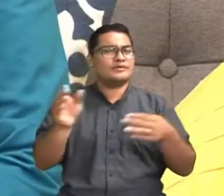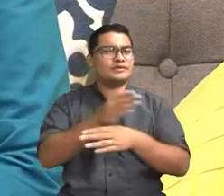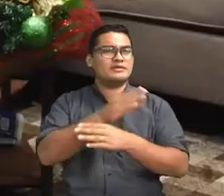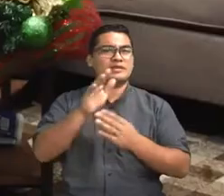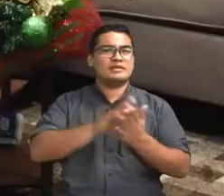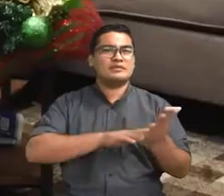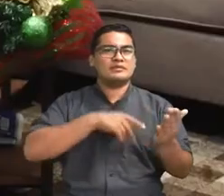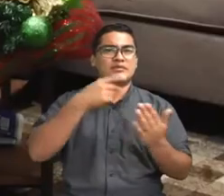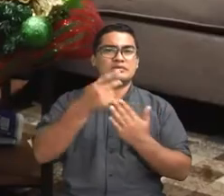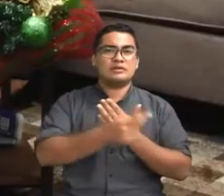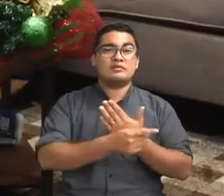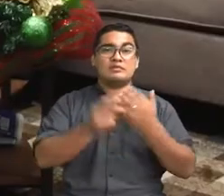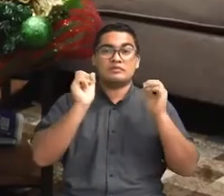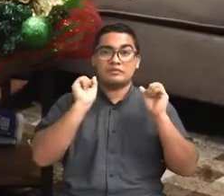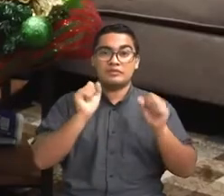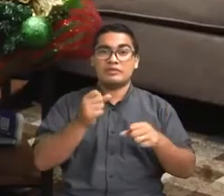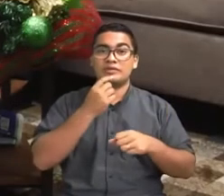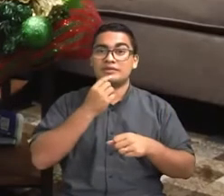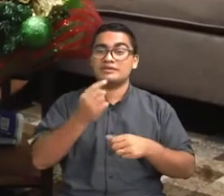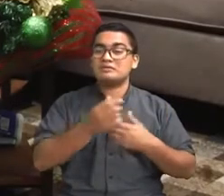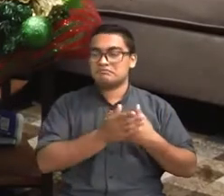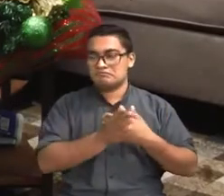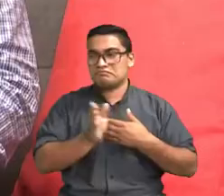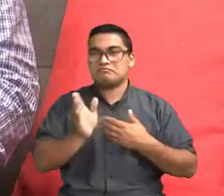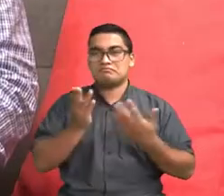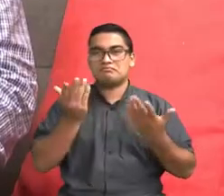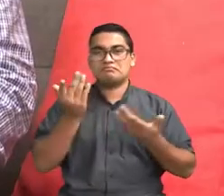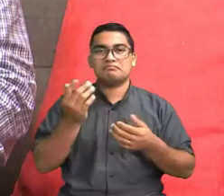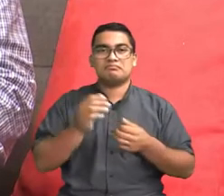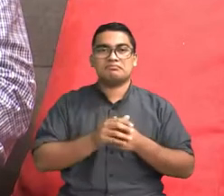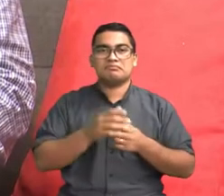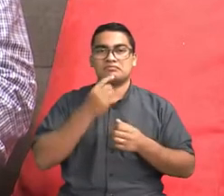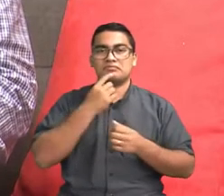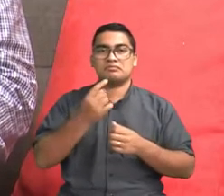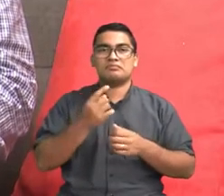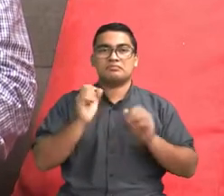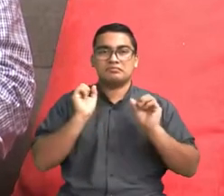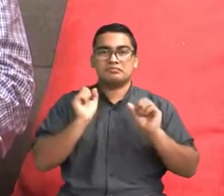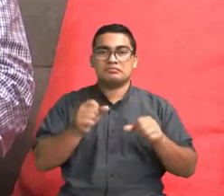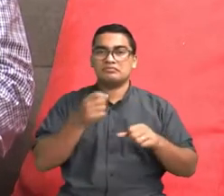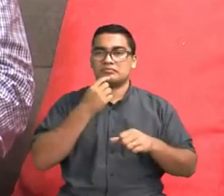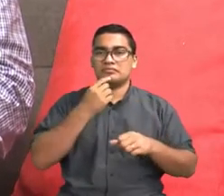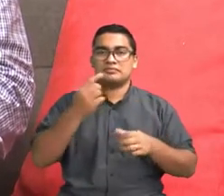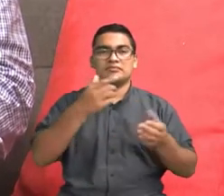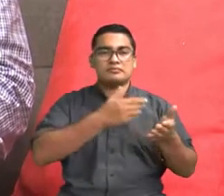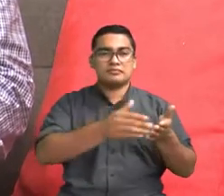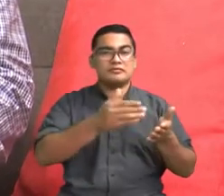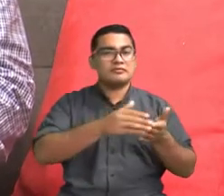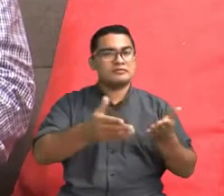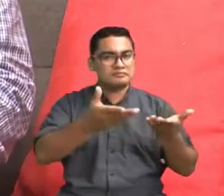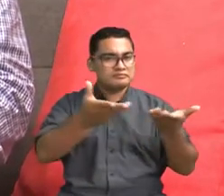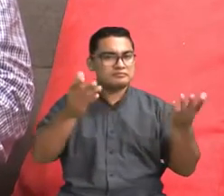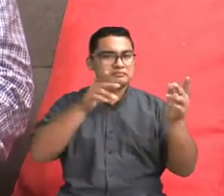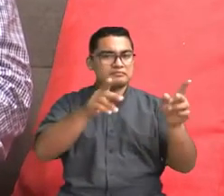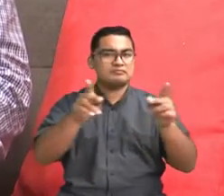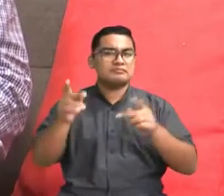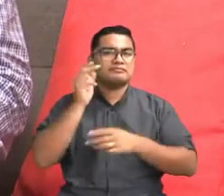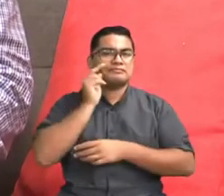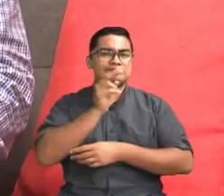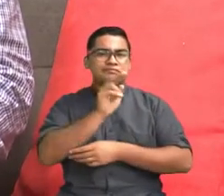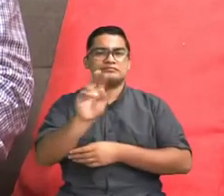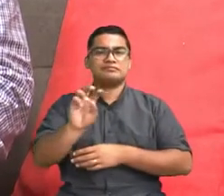las cuales podríamos descansar en nuestro siguiente bloque y continuar, ¿no?, facilitando a nuestra audiencia lo que significan 30